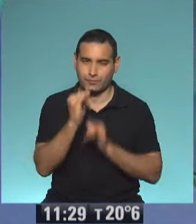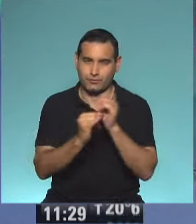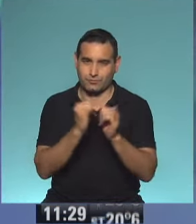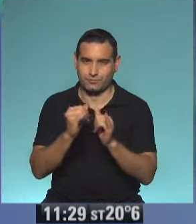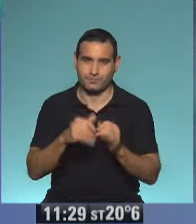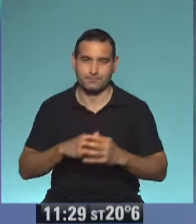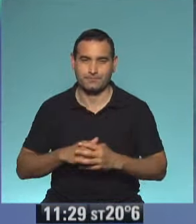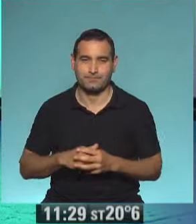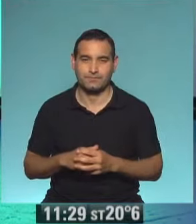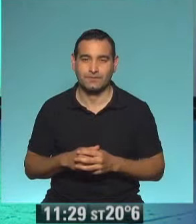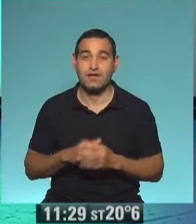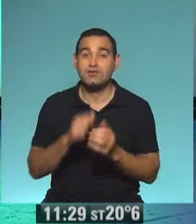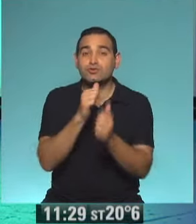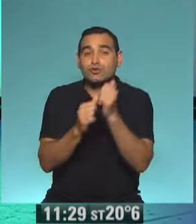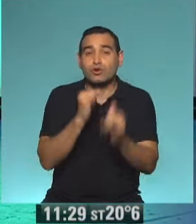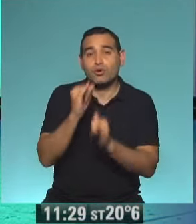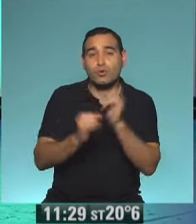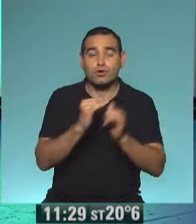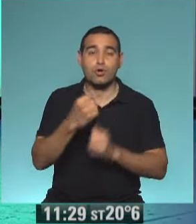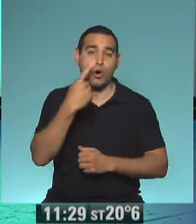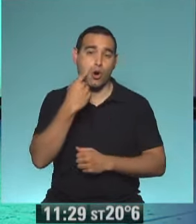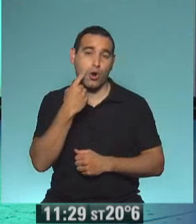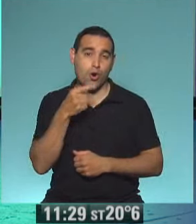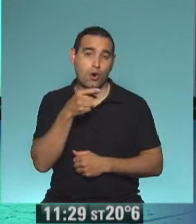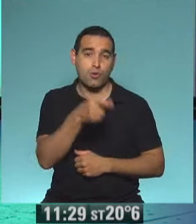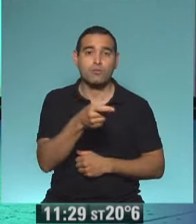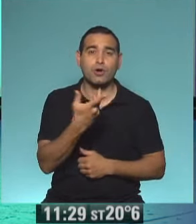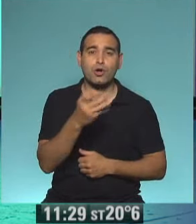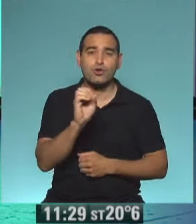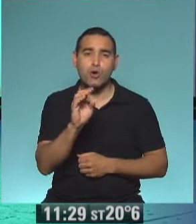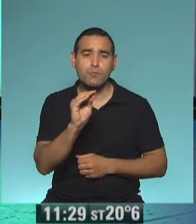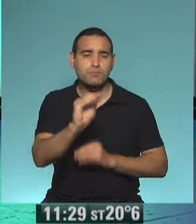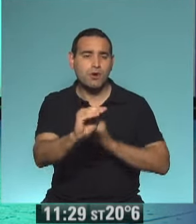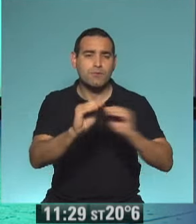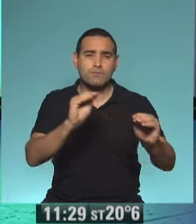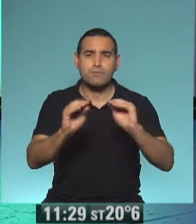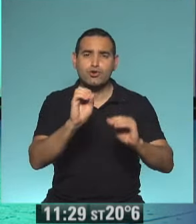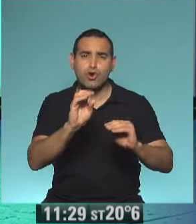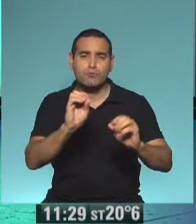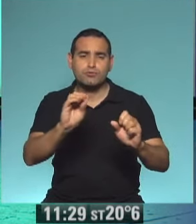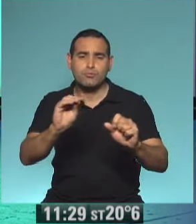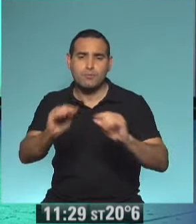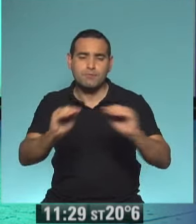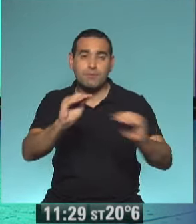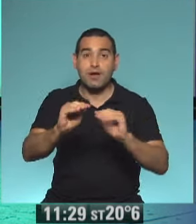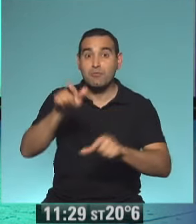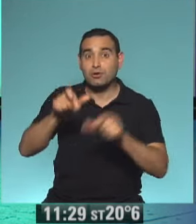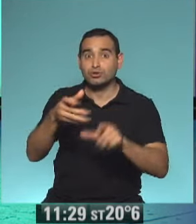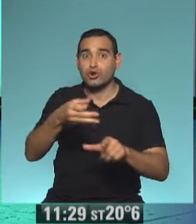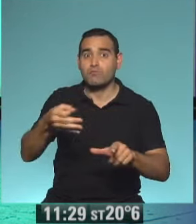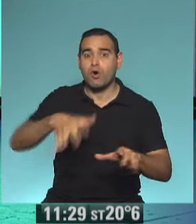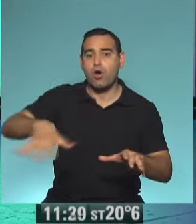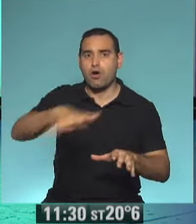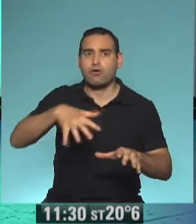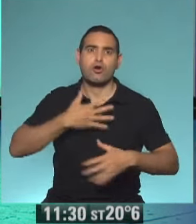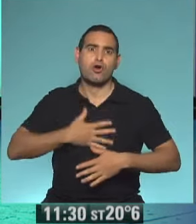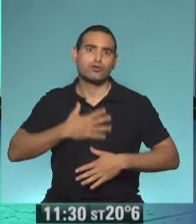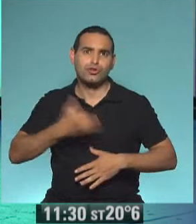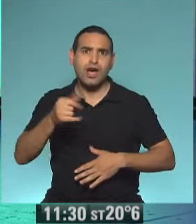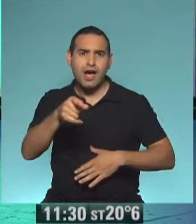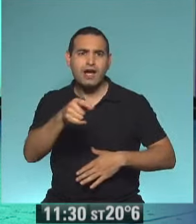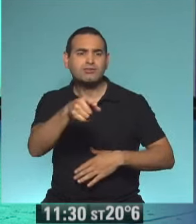casa? Y esta historia trata de un señor, de un nombrador, que le pone nombres a las cosas y la gente en ese pueblo está muy contento porque al fin